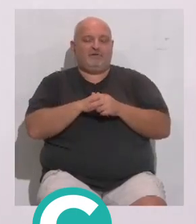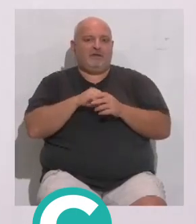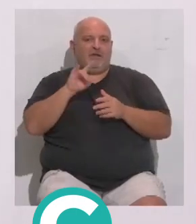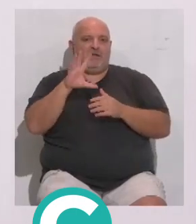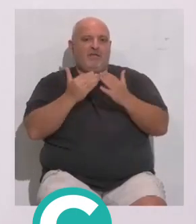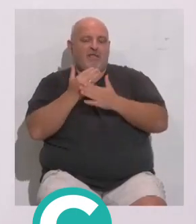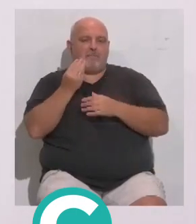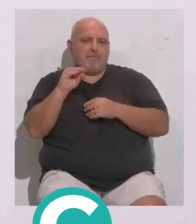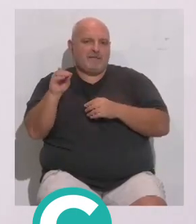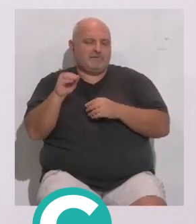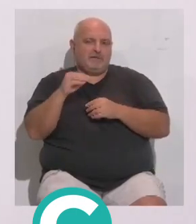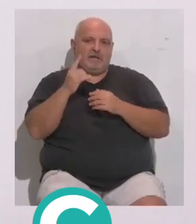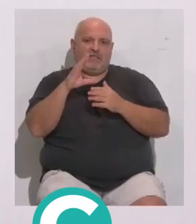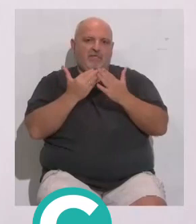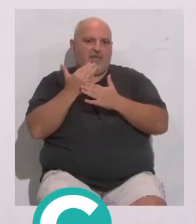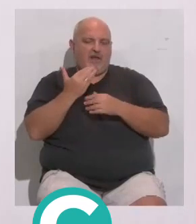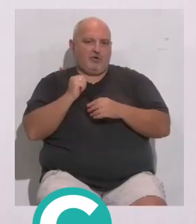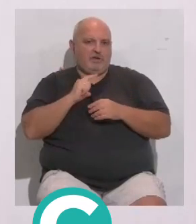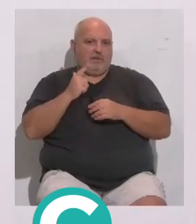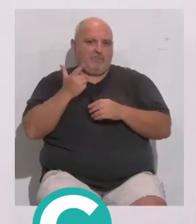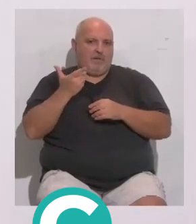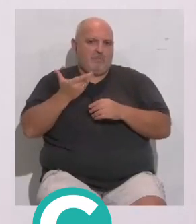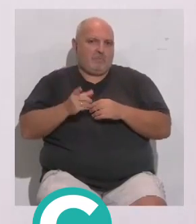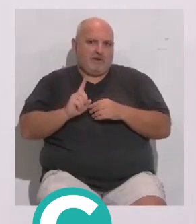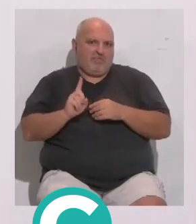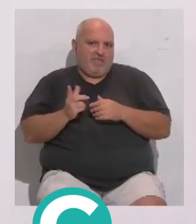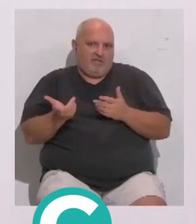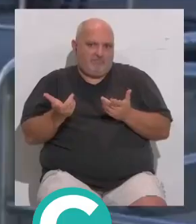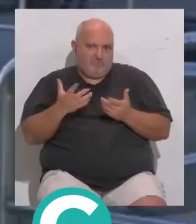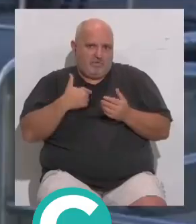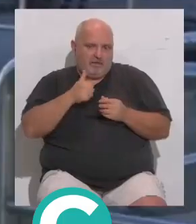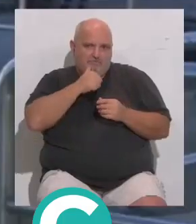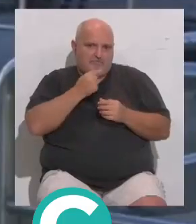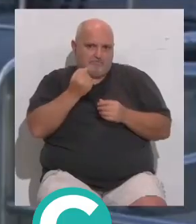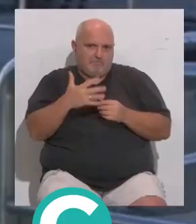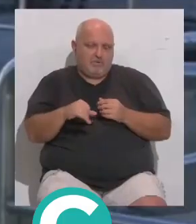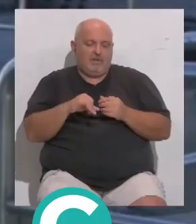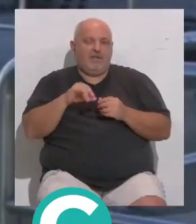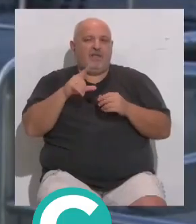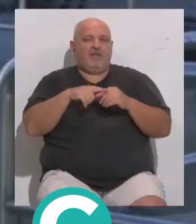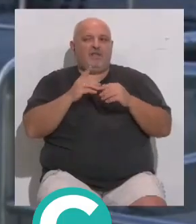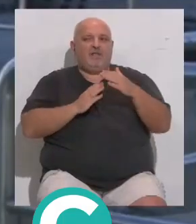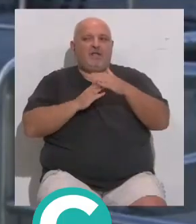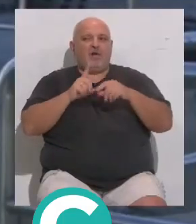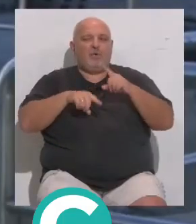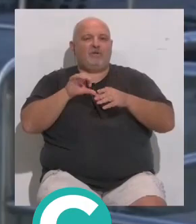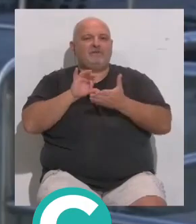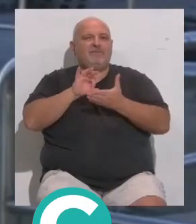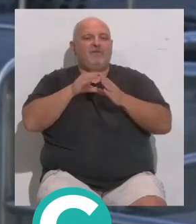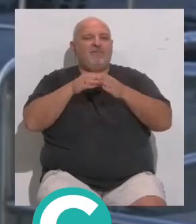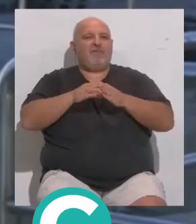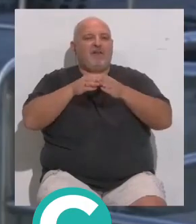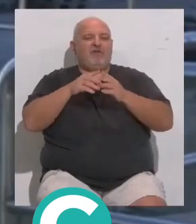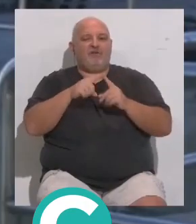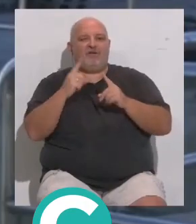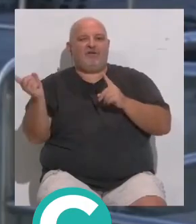15 días más, 15 días menos no tiene ninguna importancia. Sobre la suspensión estos días de varios servicios de catamarán